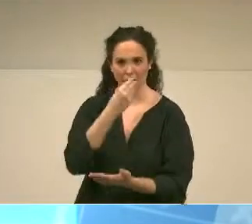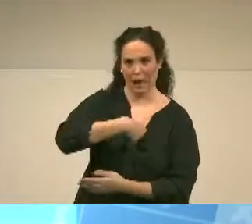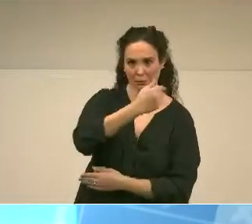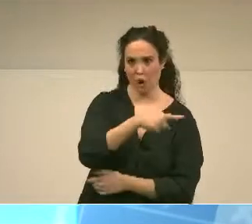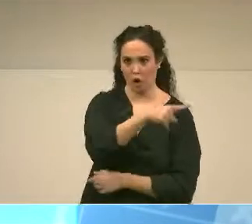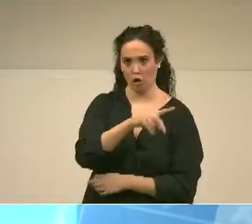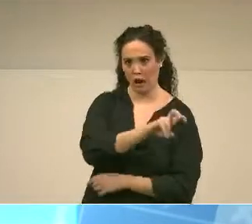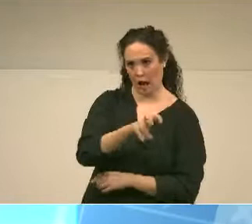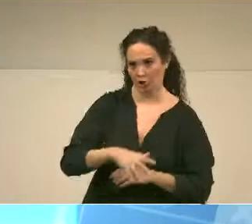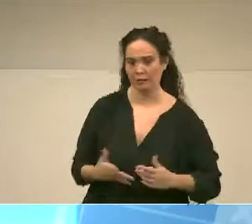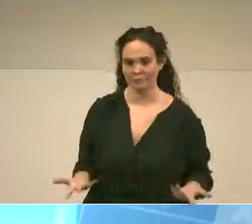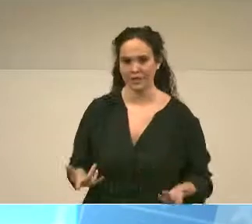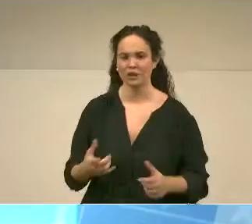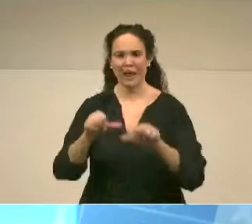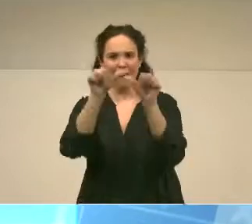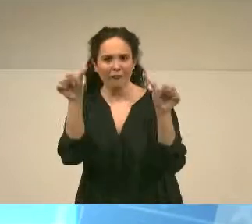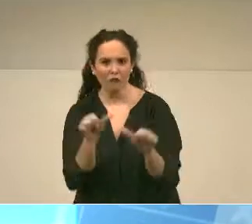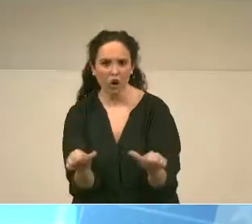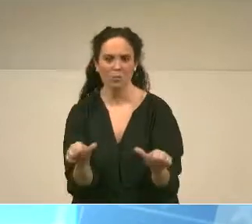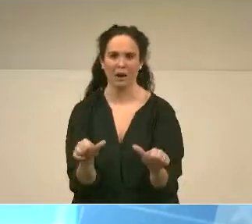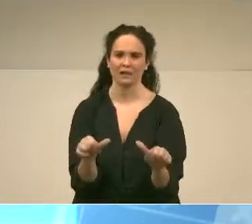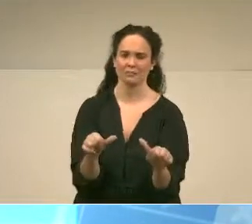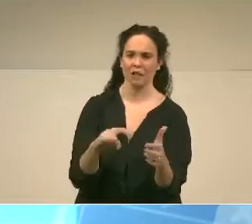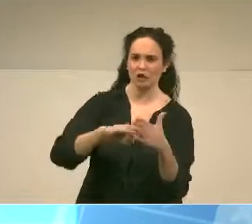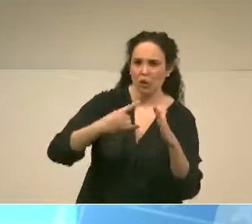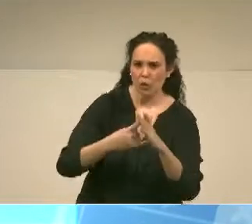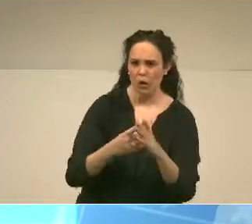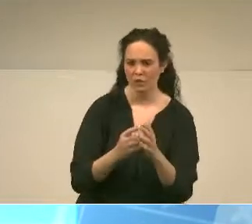formas, hay modos y lo que apelamos al